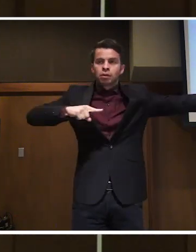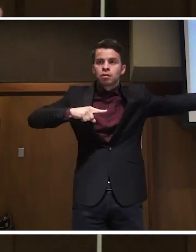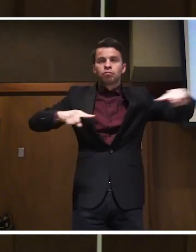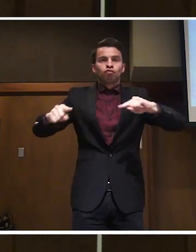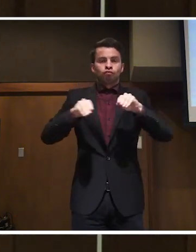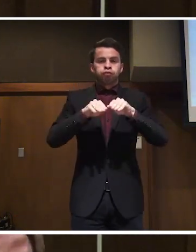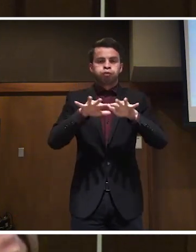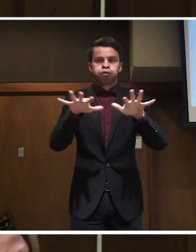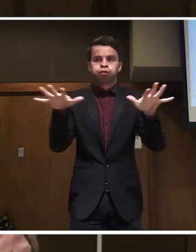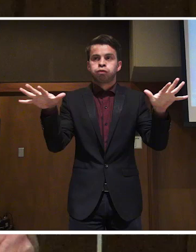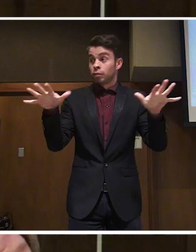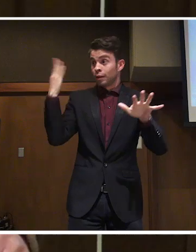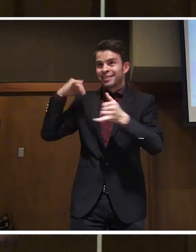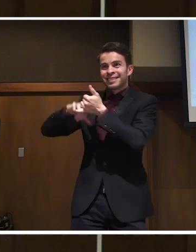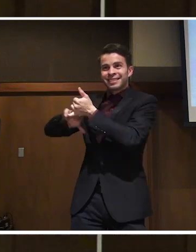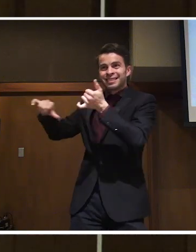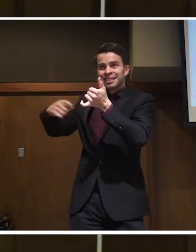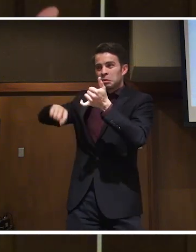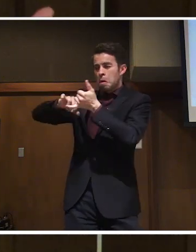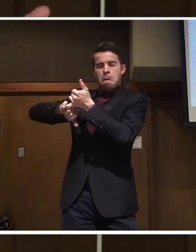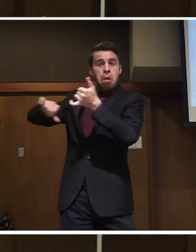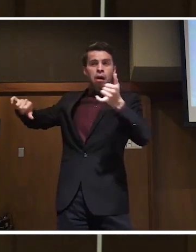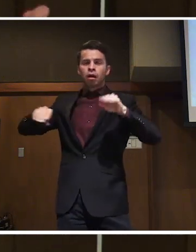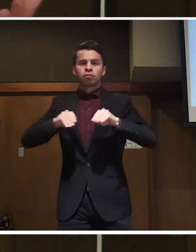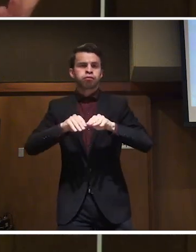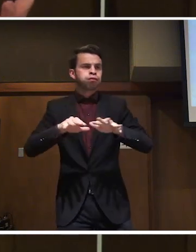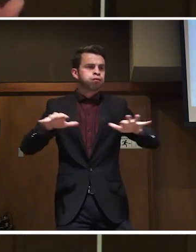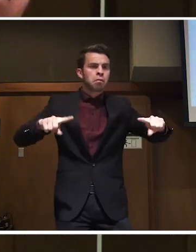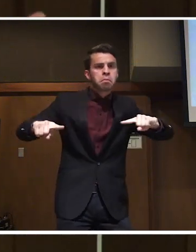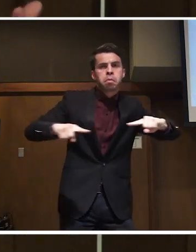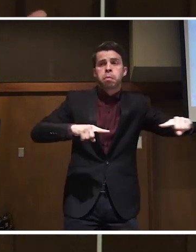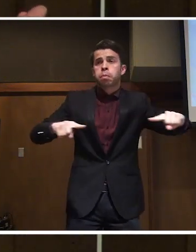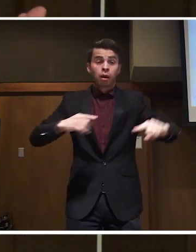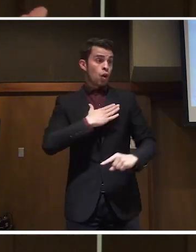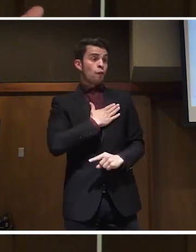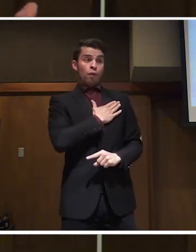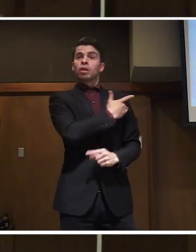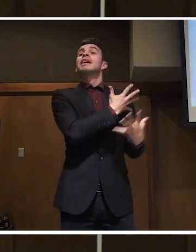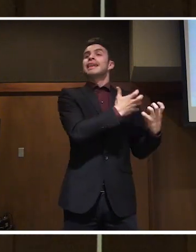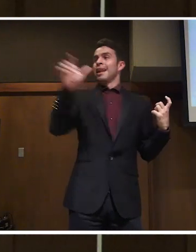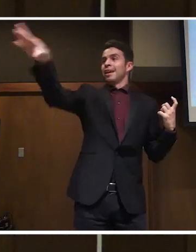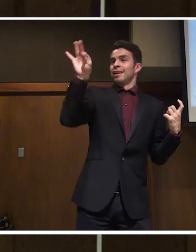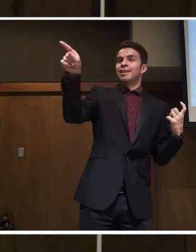cuando logramos la independencia. Quito podía haber hecho parte de la nación, Bolívar lo creía así,